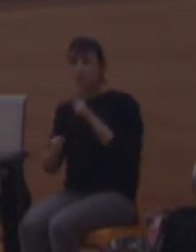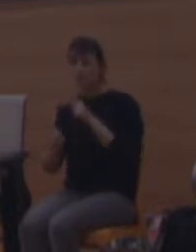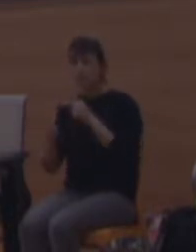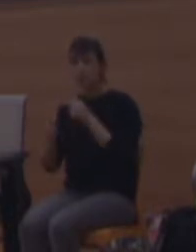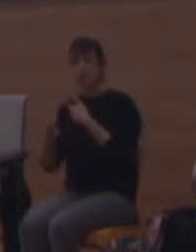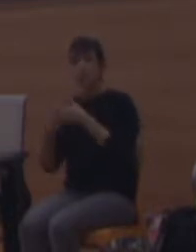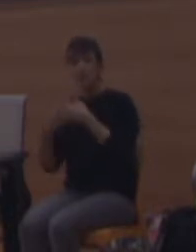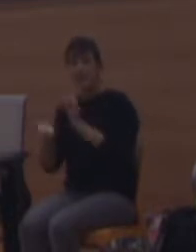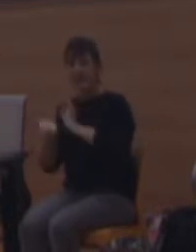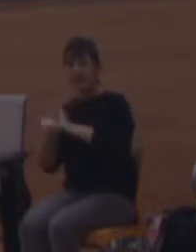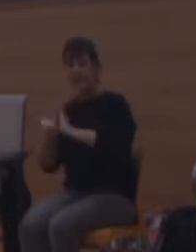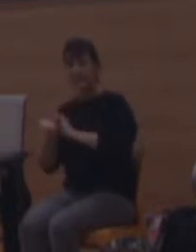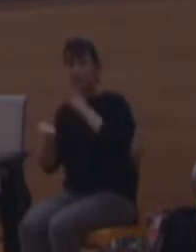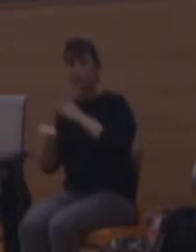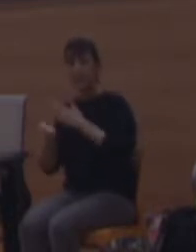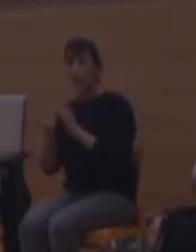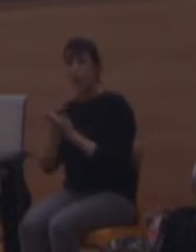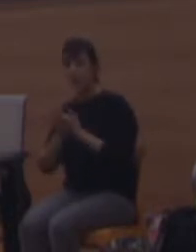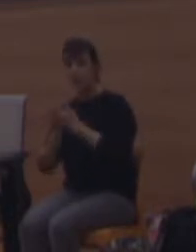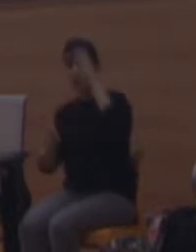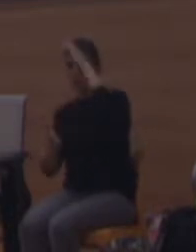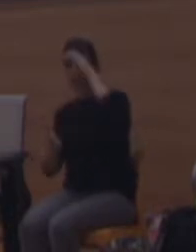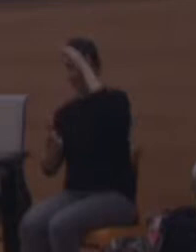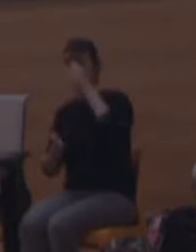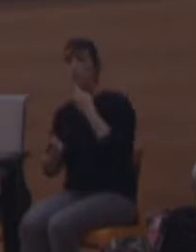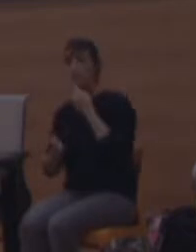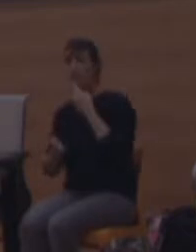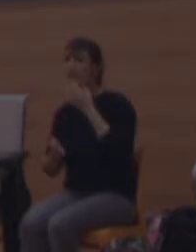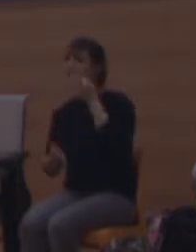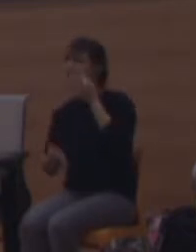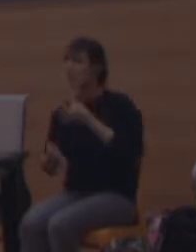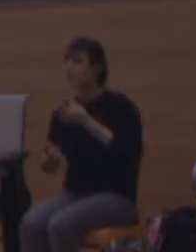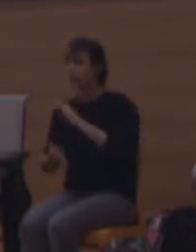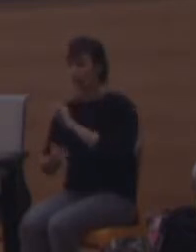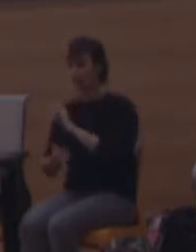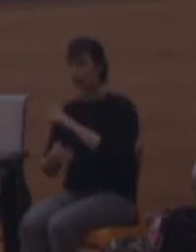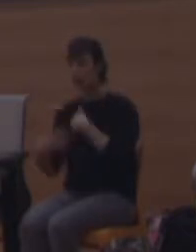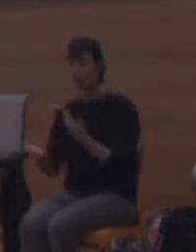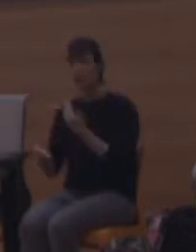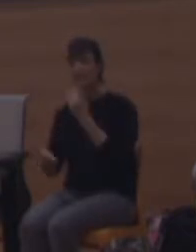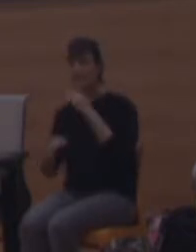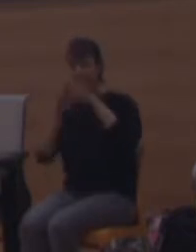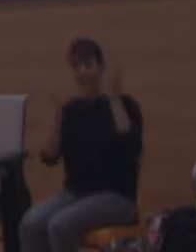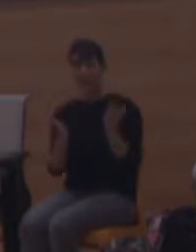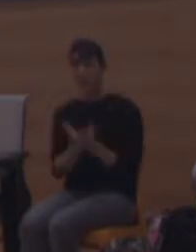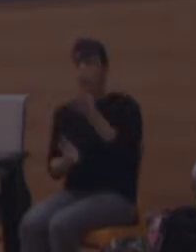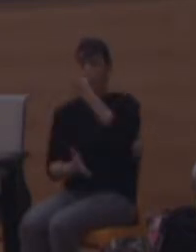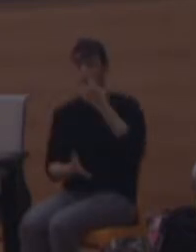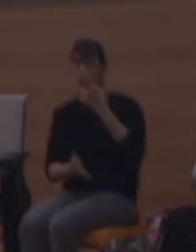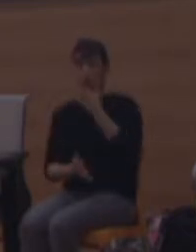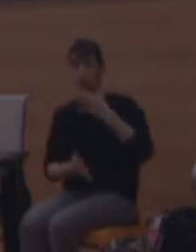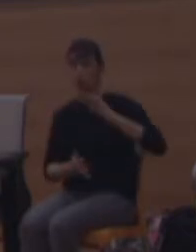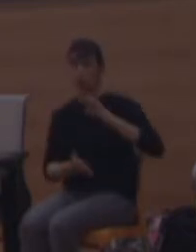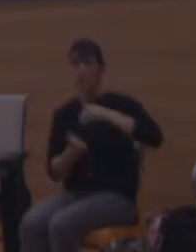porque los estudios científicos nos dicen que realmente existe. Y si estamos hablando de que en el mundo